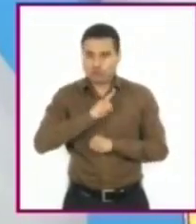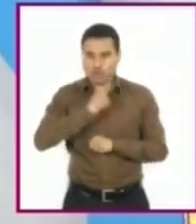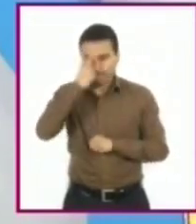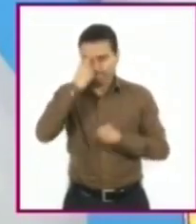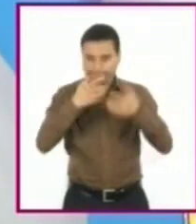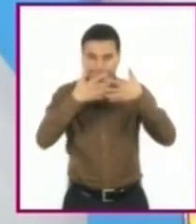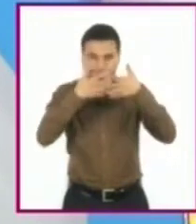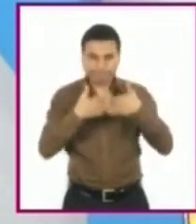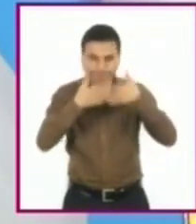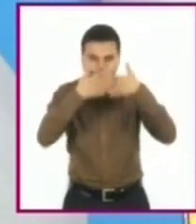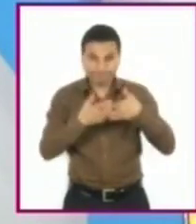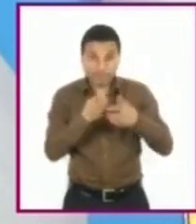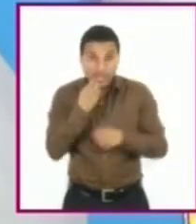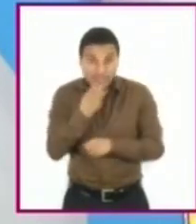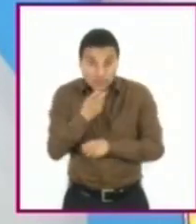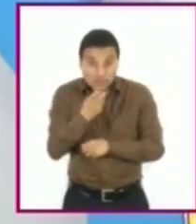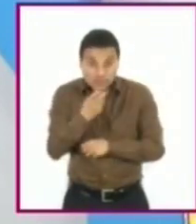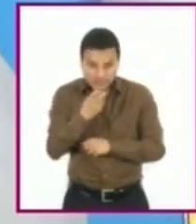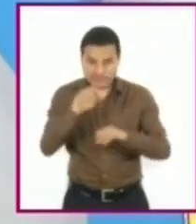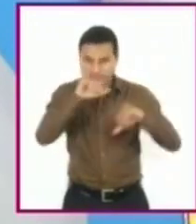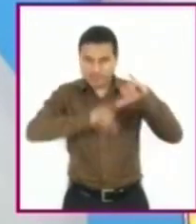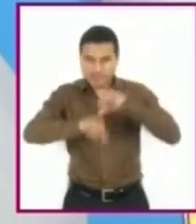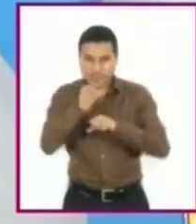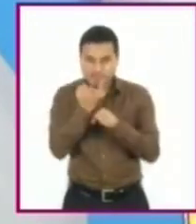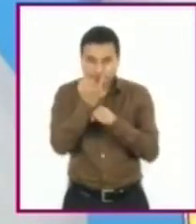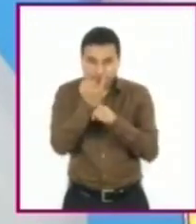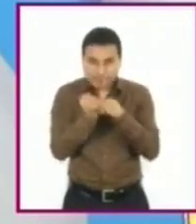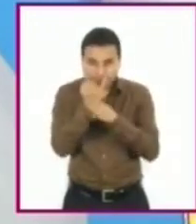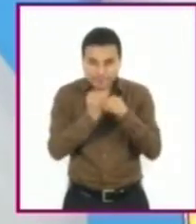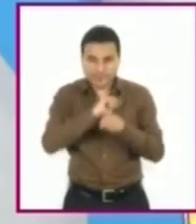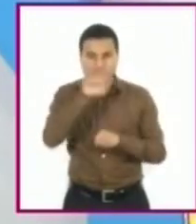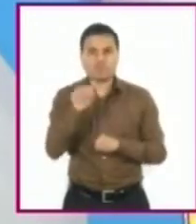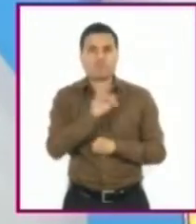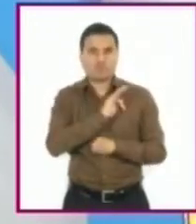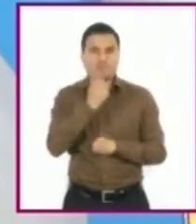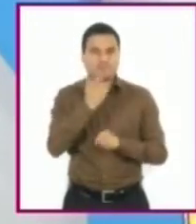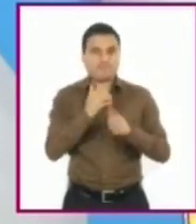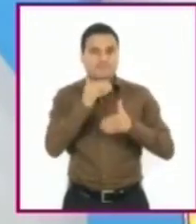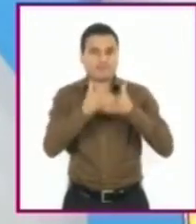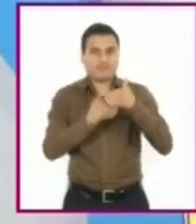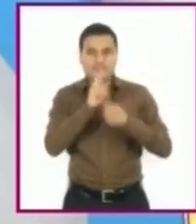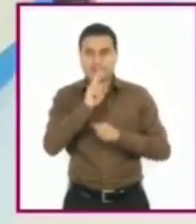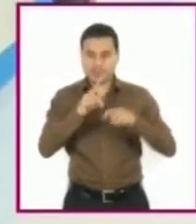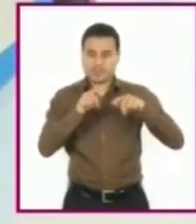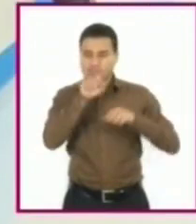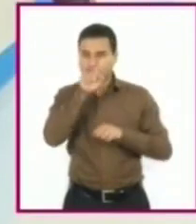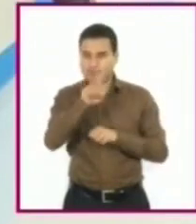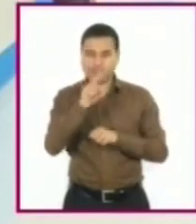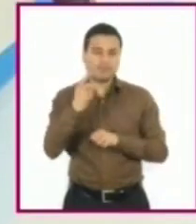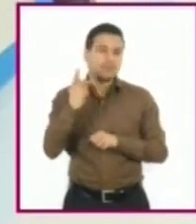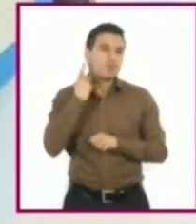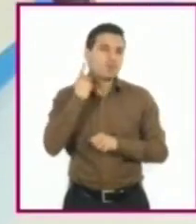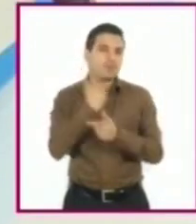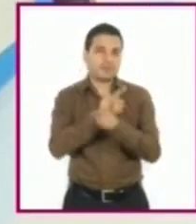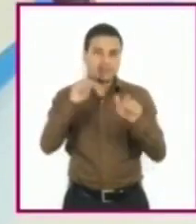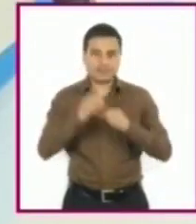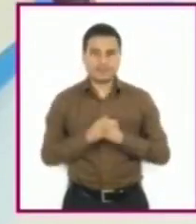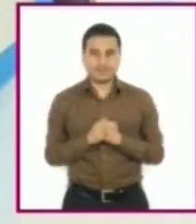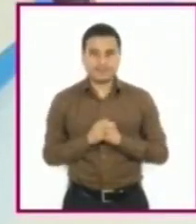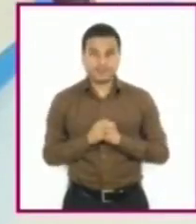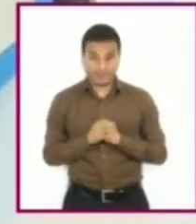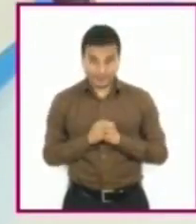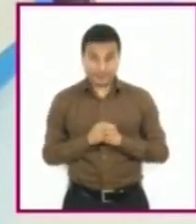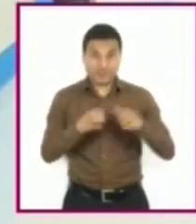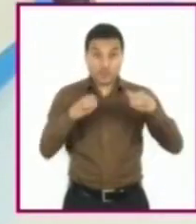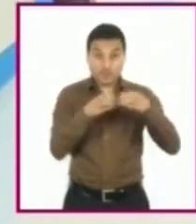mediante la racionalidad científica se llegaría al progreso económico y a la libertad política. Tanto las ideas liberales